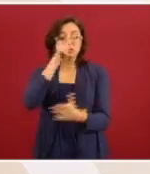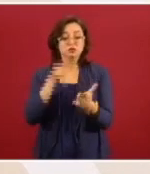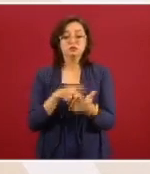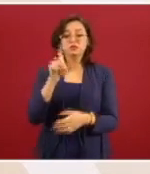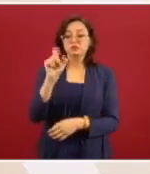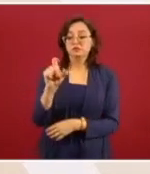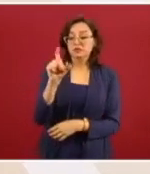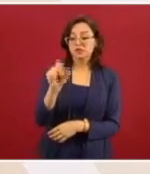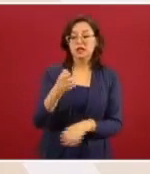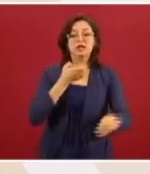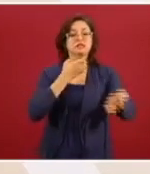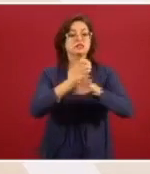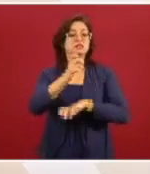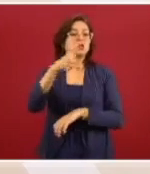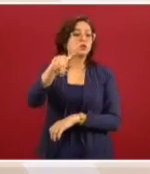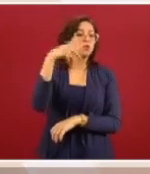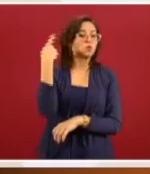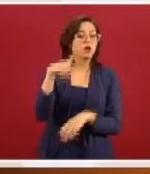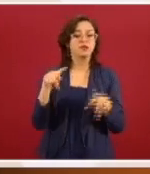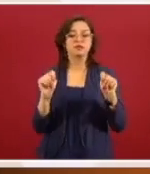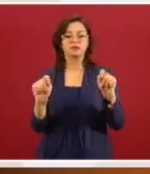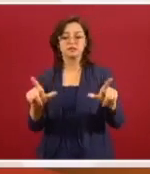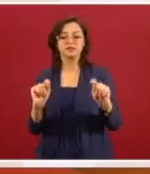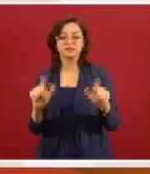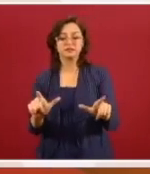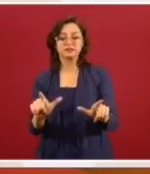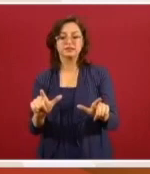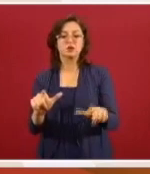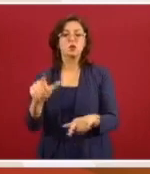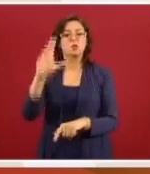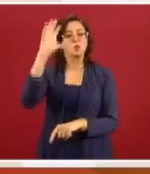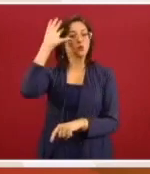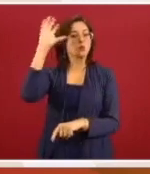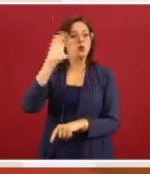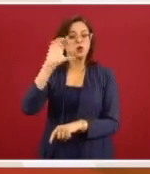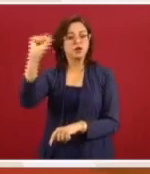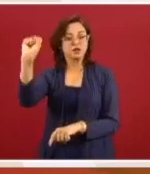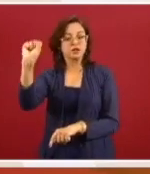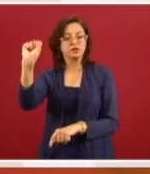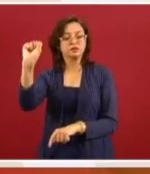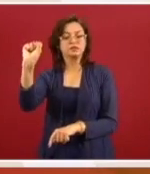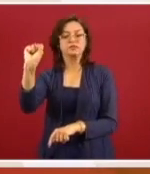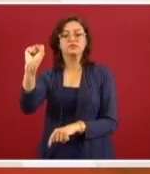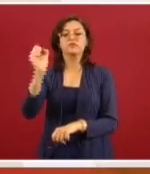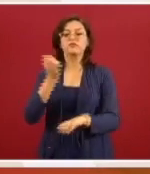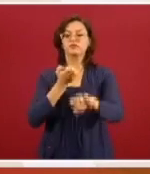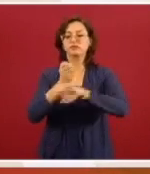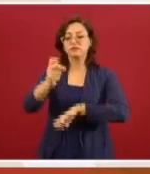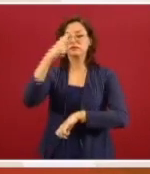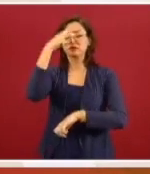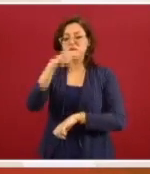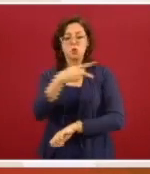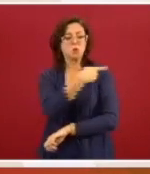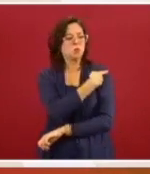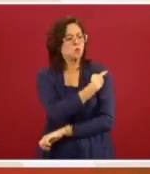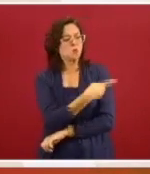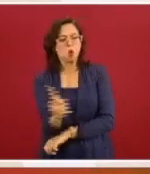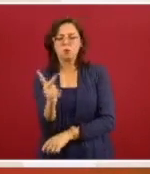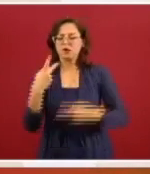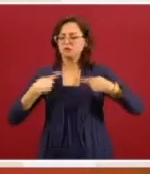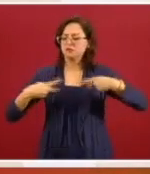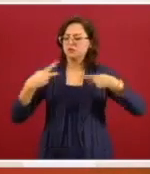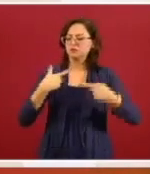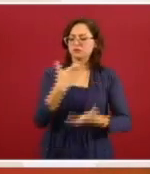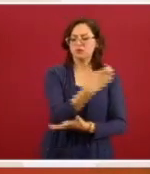de los estados de Puebla, Tlaxcala, Morelos y el Estado de México